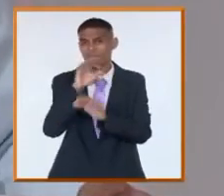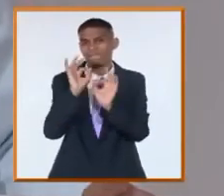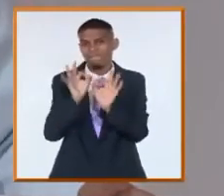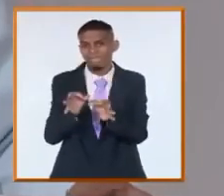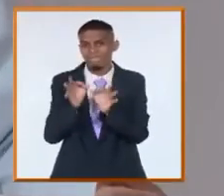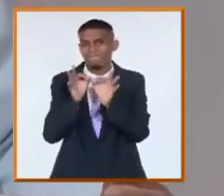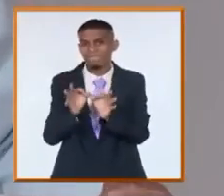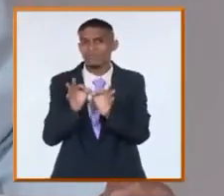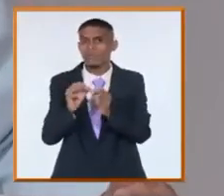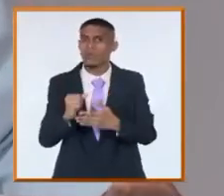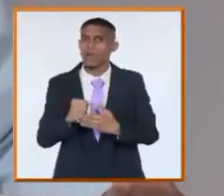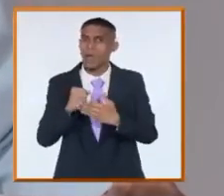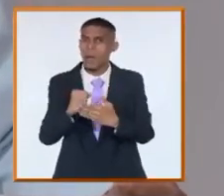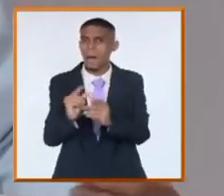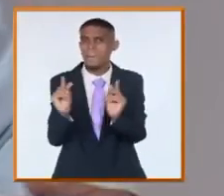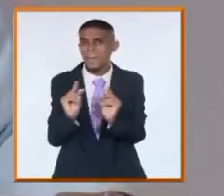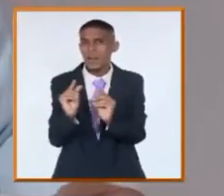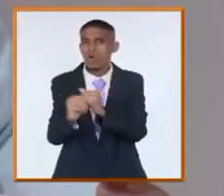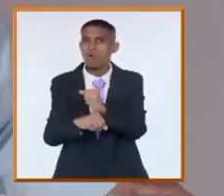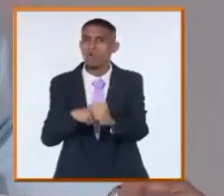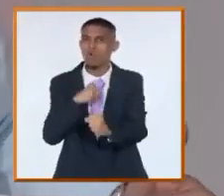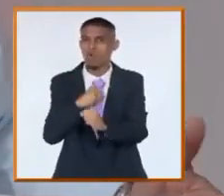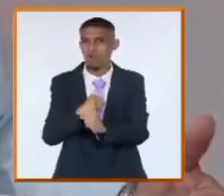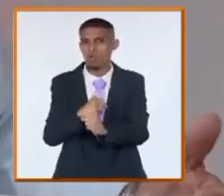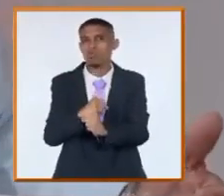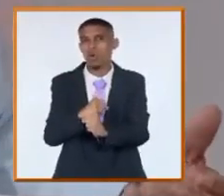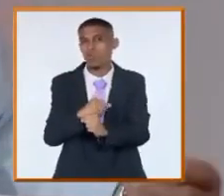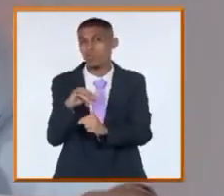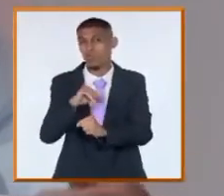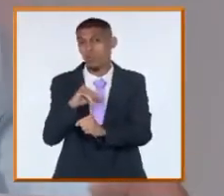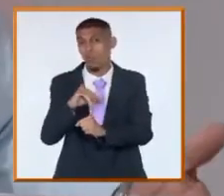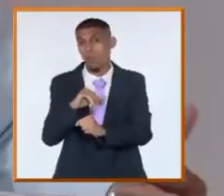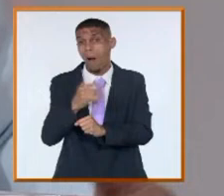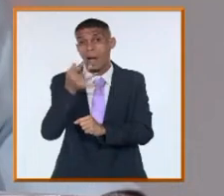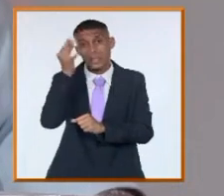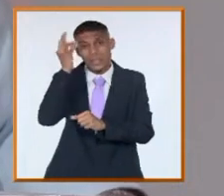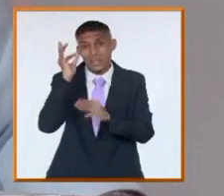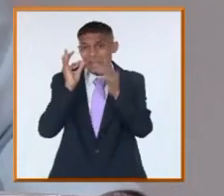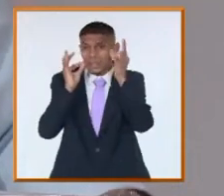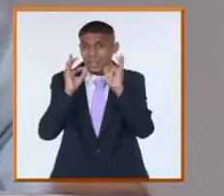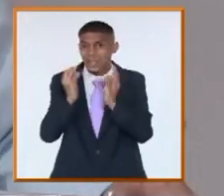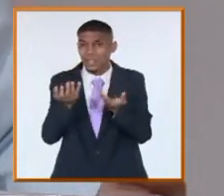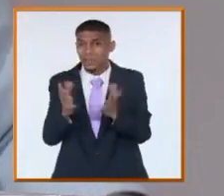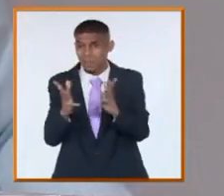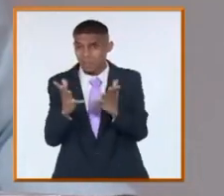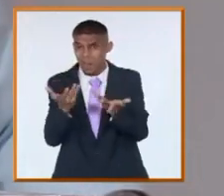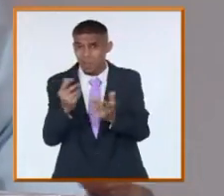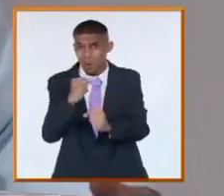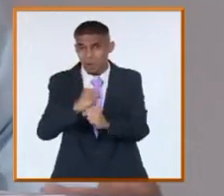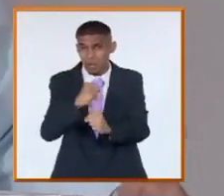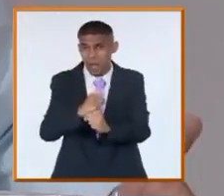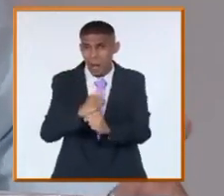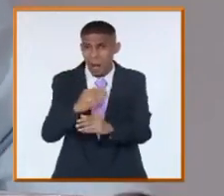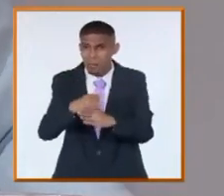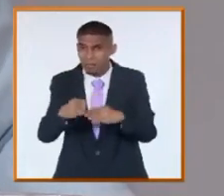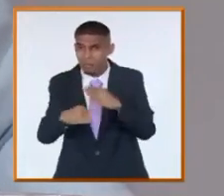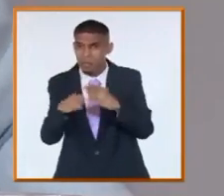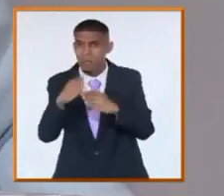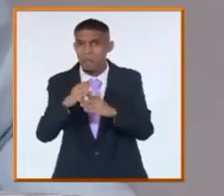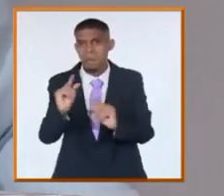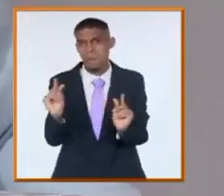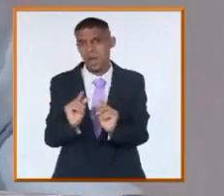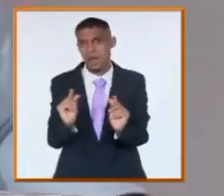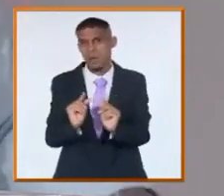a menos uso de mano de obra Buscar inclusive calidad en las manos de obra más productividad para utilizar